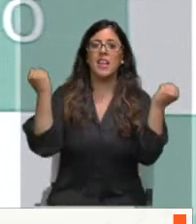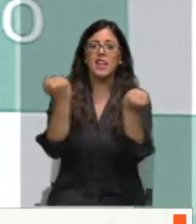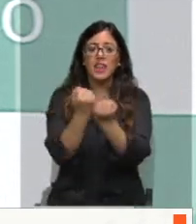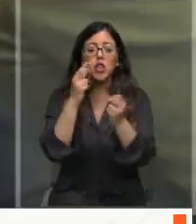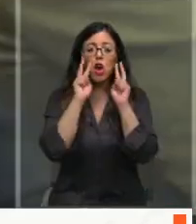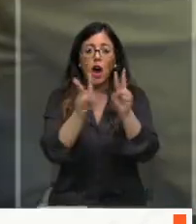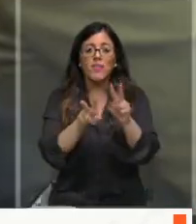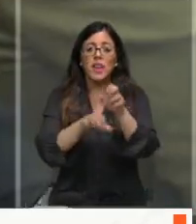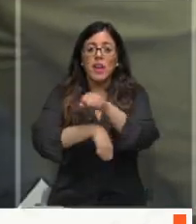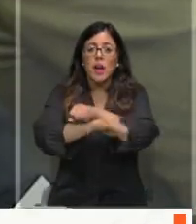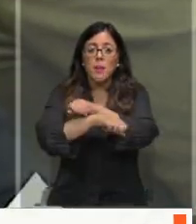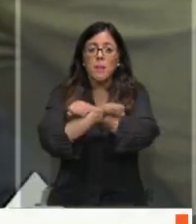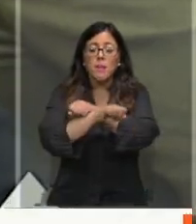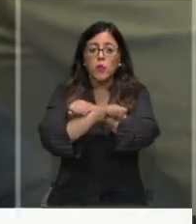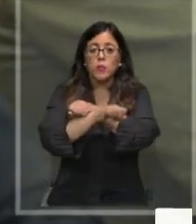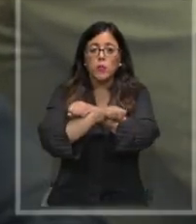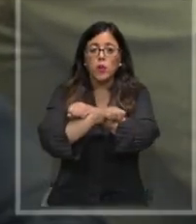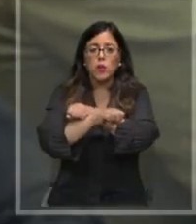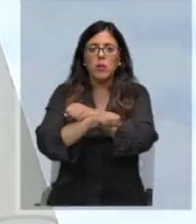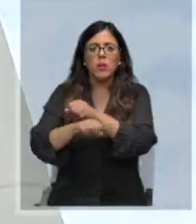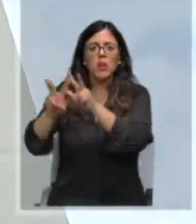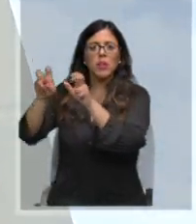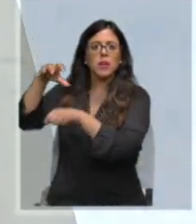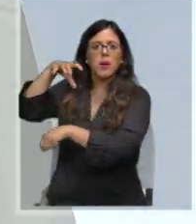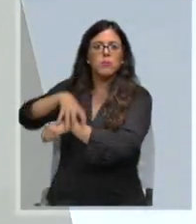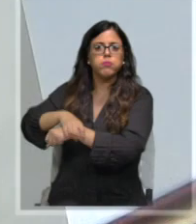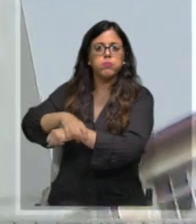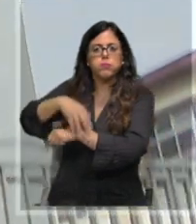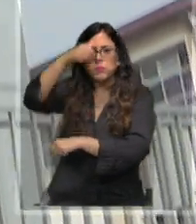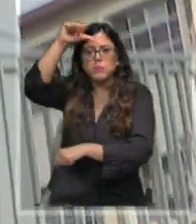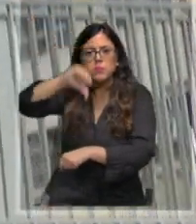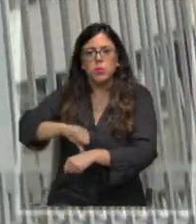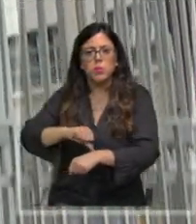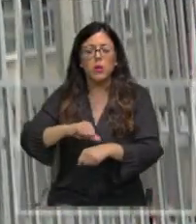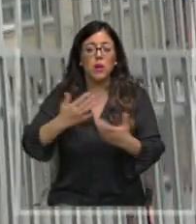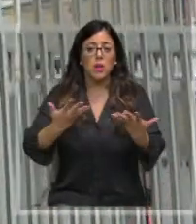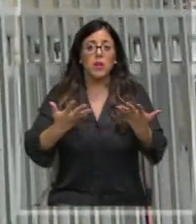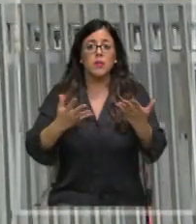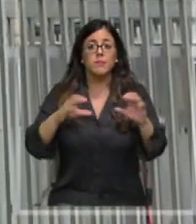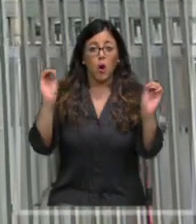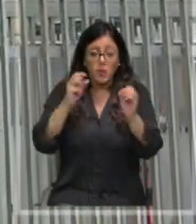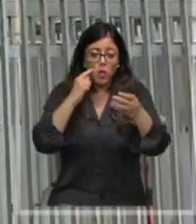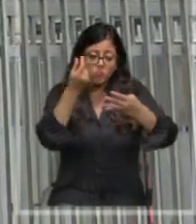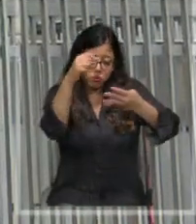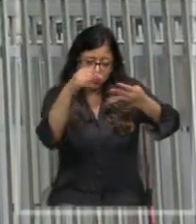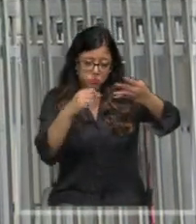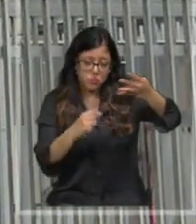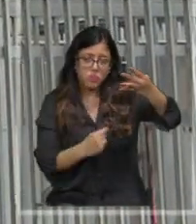a un proceso penal. Discusión abierta que, de momento, seguirá resolviéndose caso a caso.